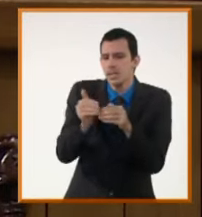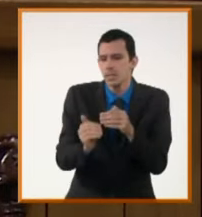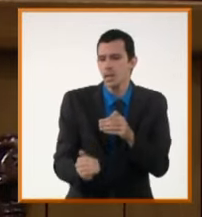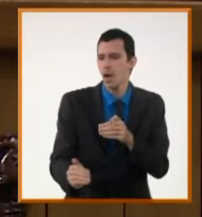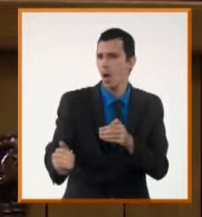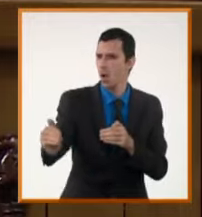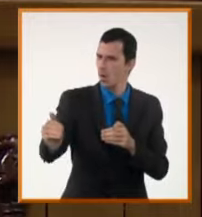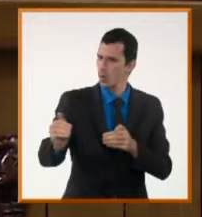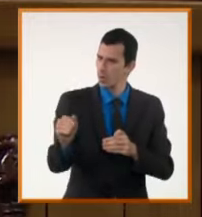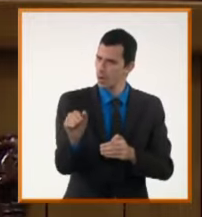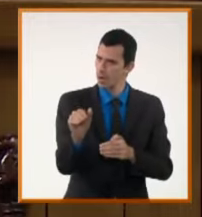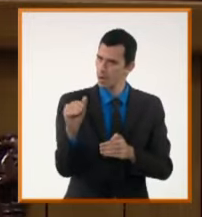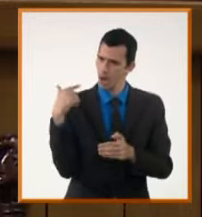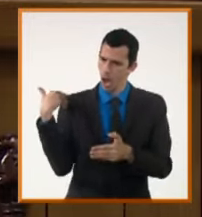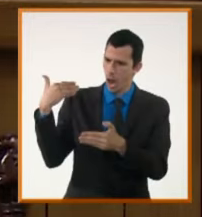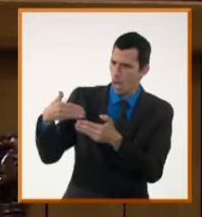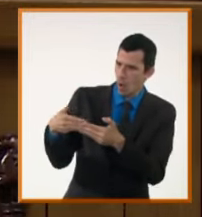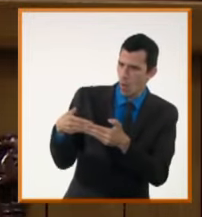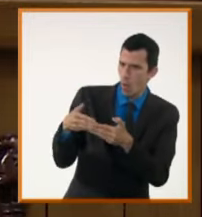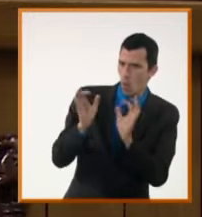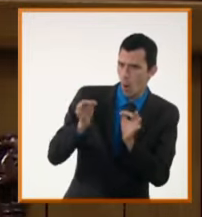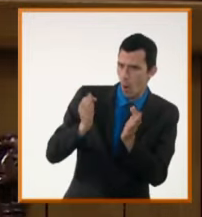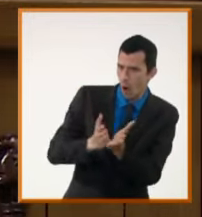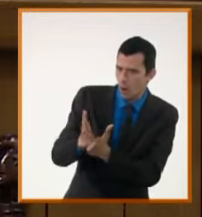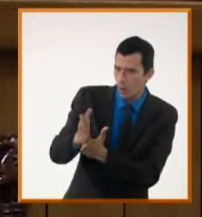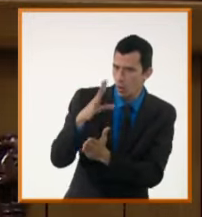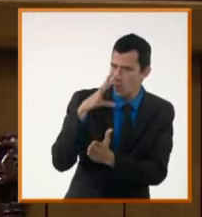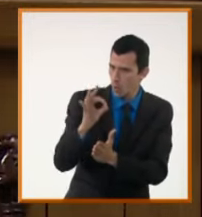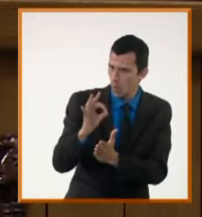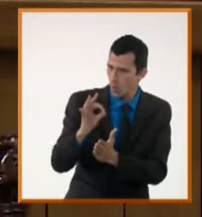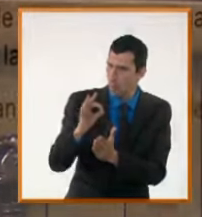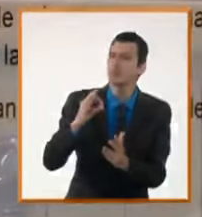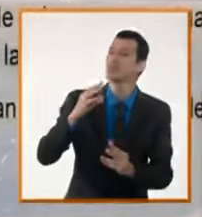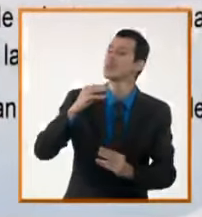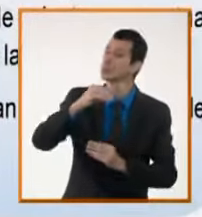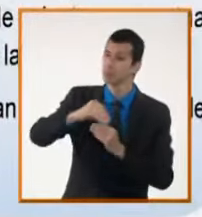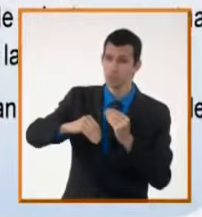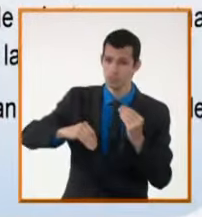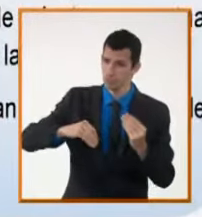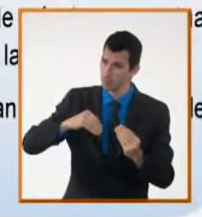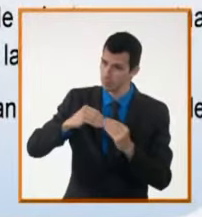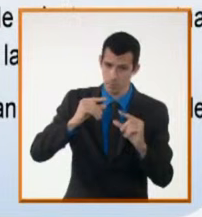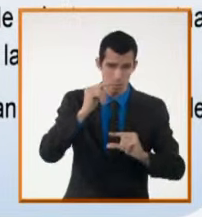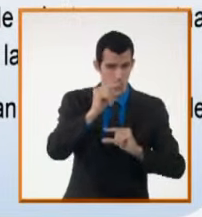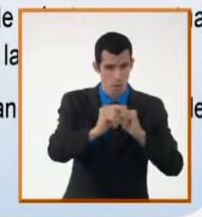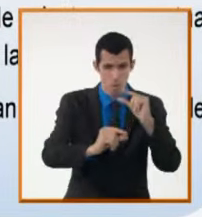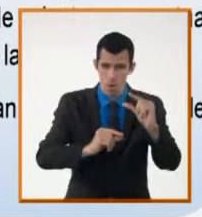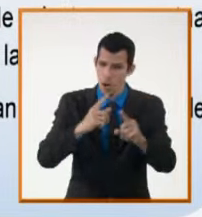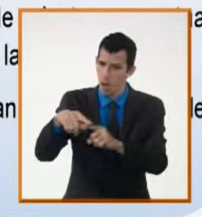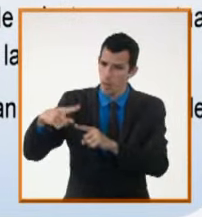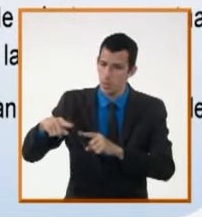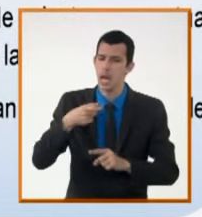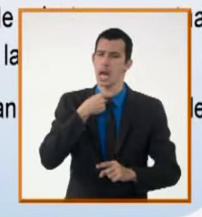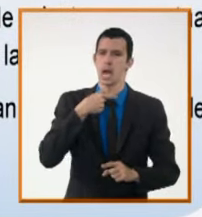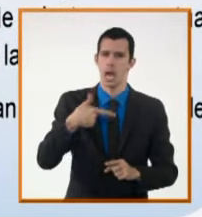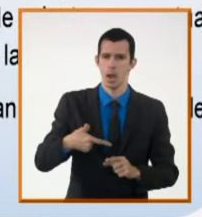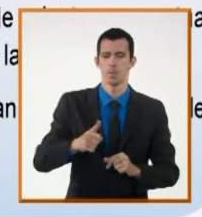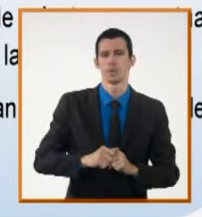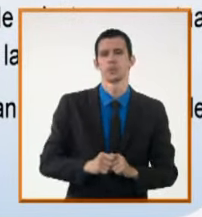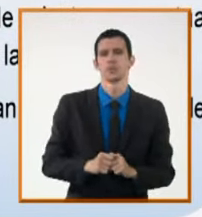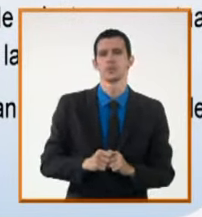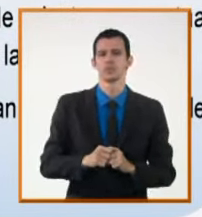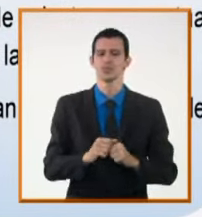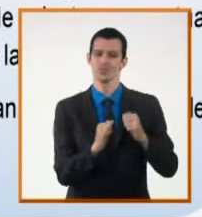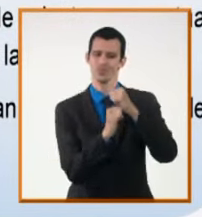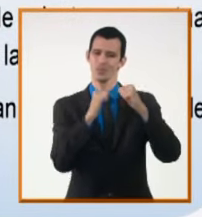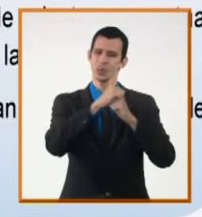sistema, de las estructuras y plantillas de todo el sistema presupuestado del gobierno, empezando por las estructuras que